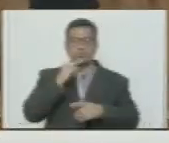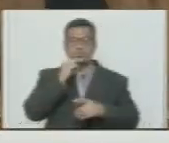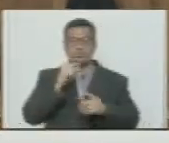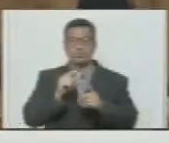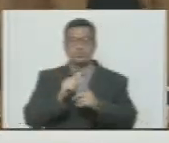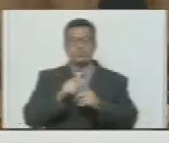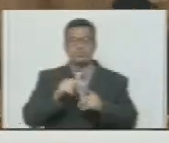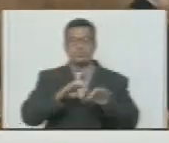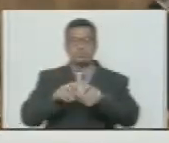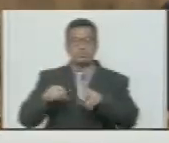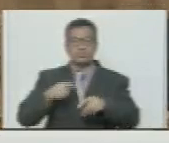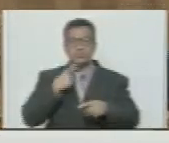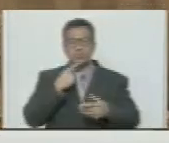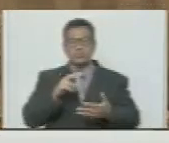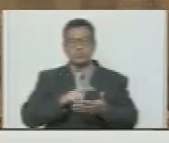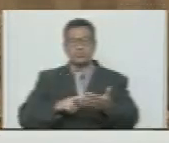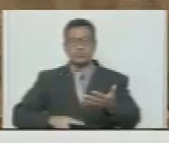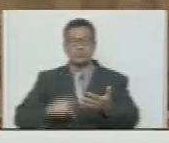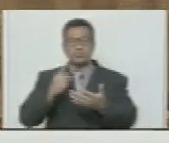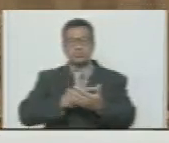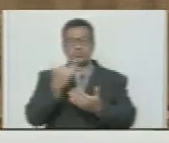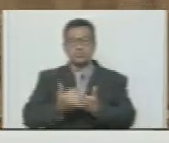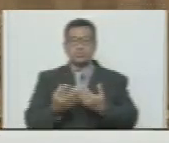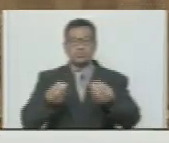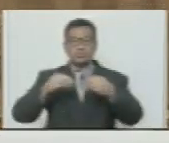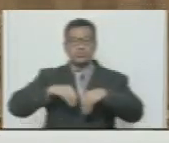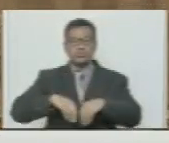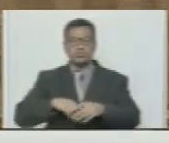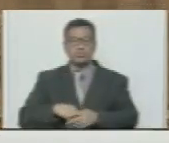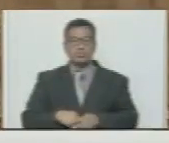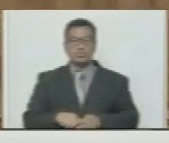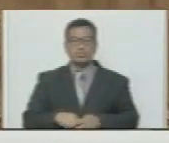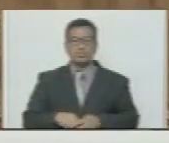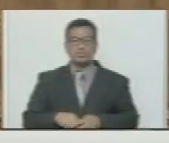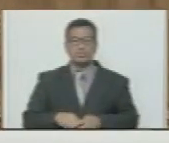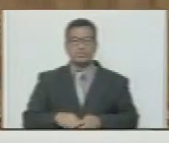palabras. Ciudadana secretaria, se va a leer el proyecto de acuerdo.